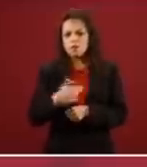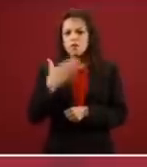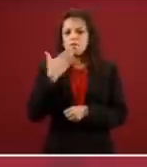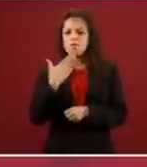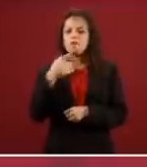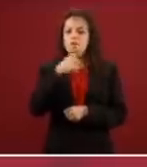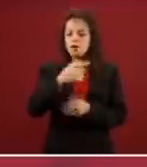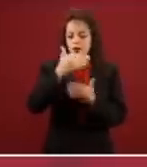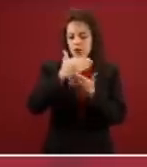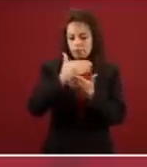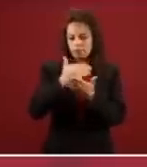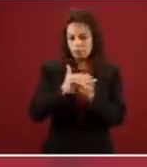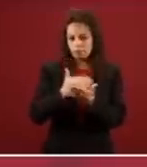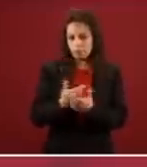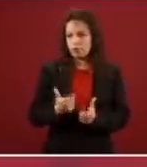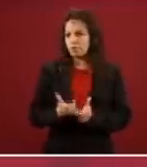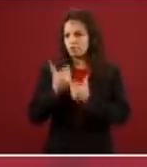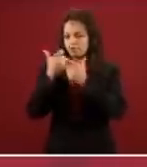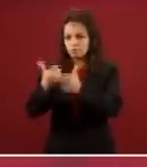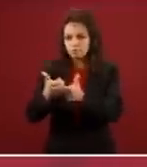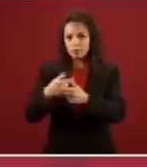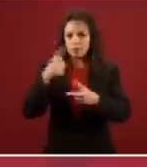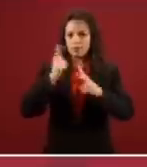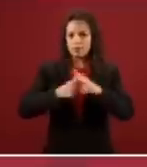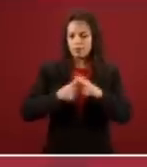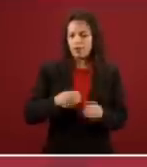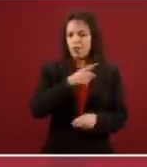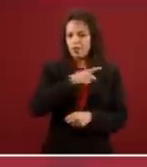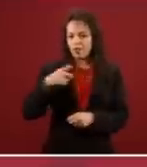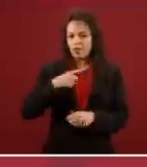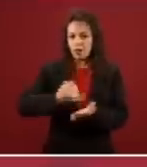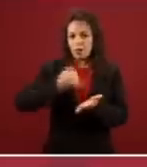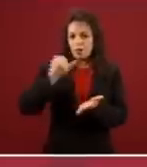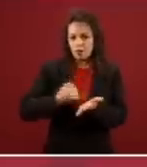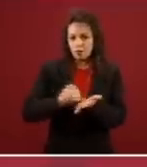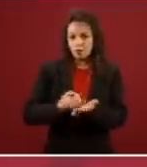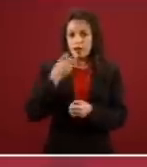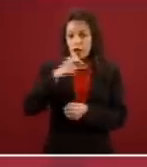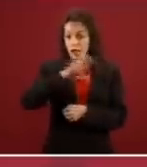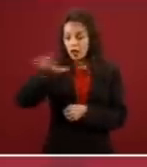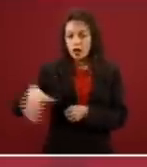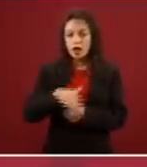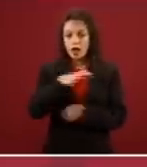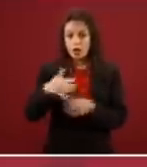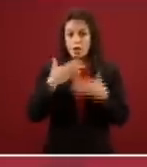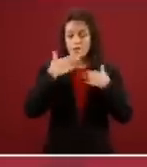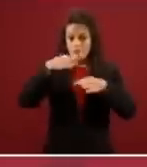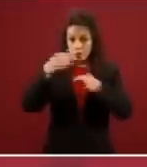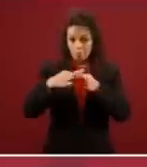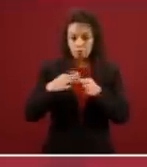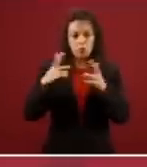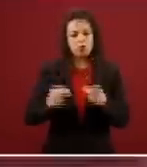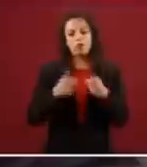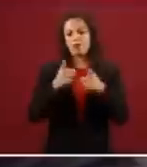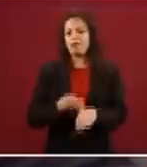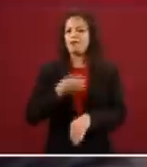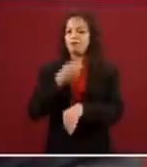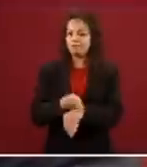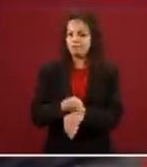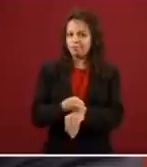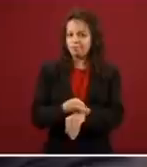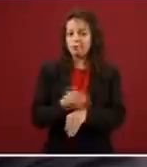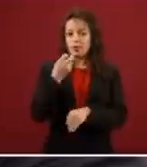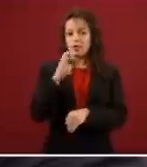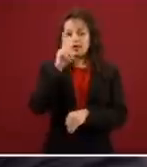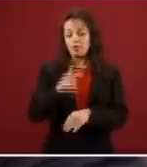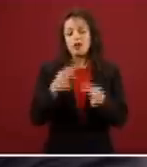situación fiscal, que paguen todo lo que deben y a cambio de eso no se va a ejercer acción penal. Por eso es muy importante que se